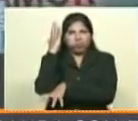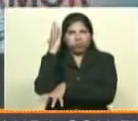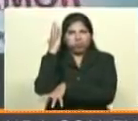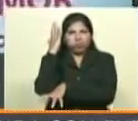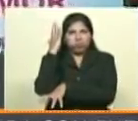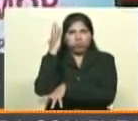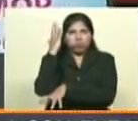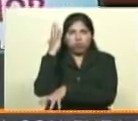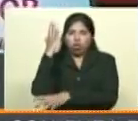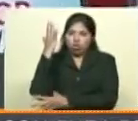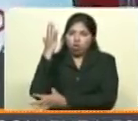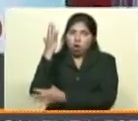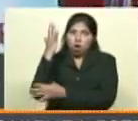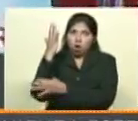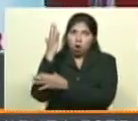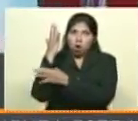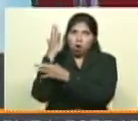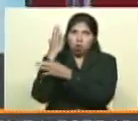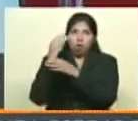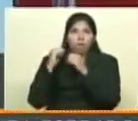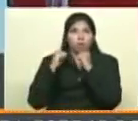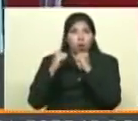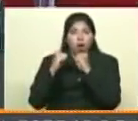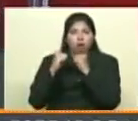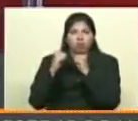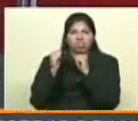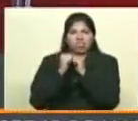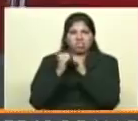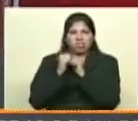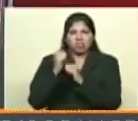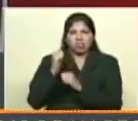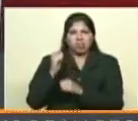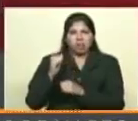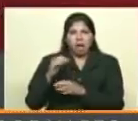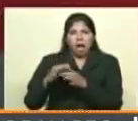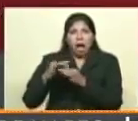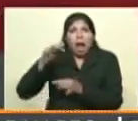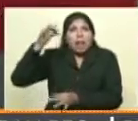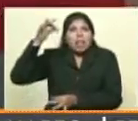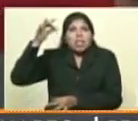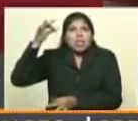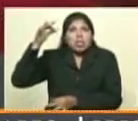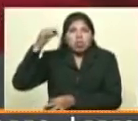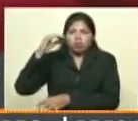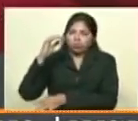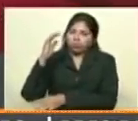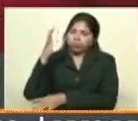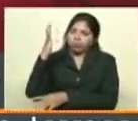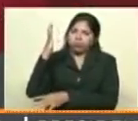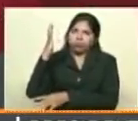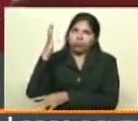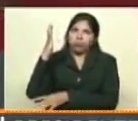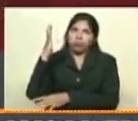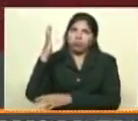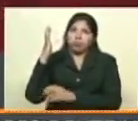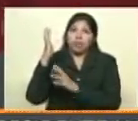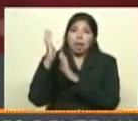Con un tronco poderoso, alto viendo al cielo y frondoso en sus